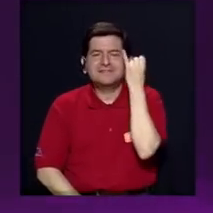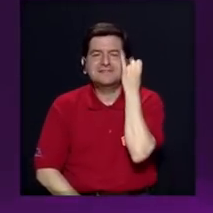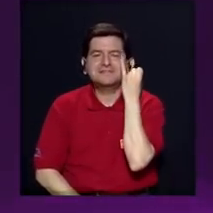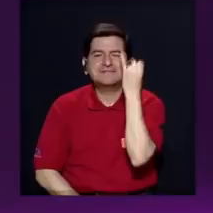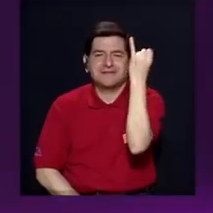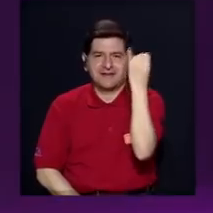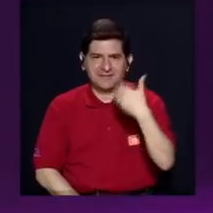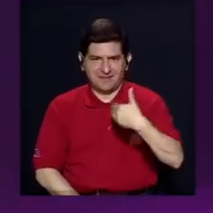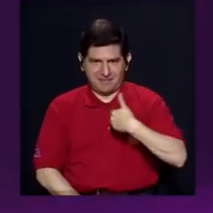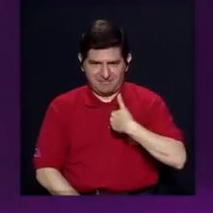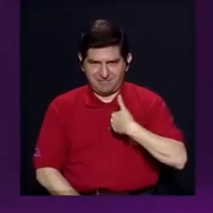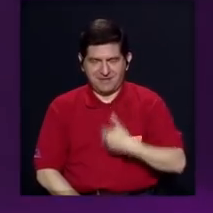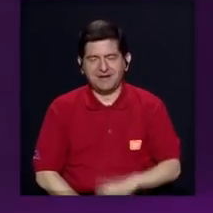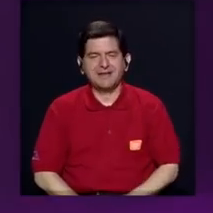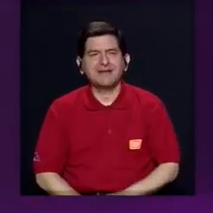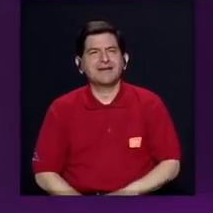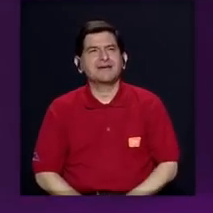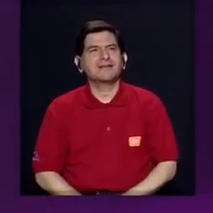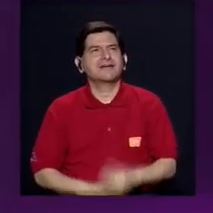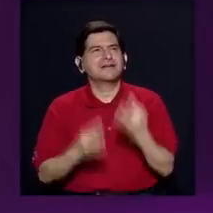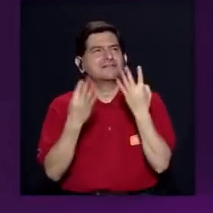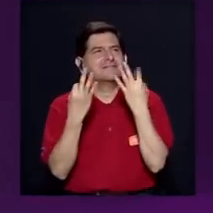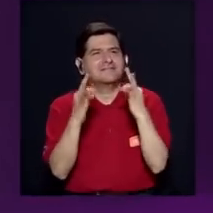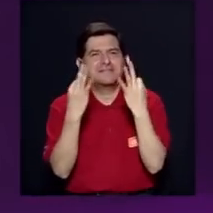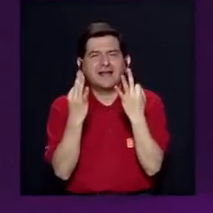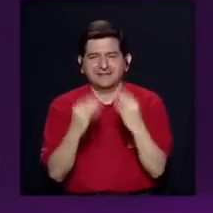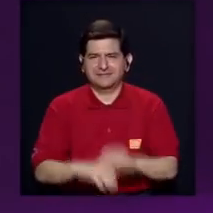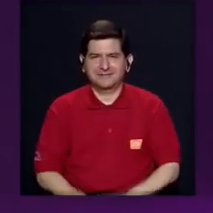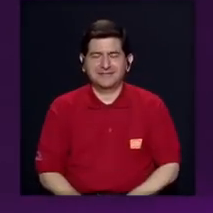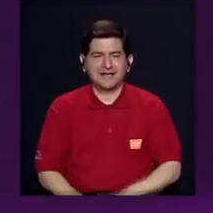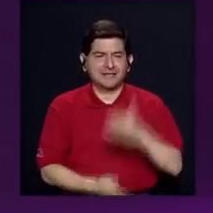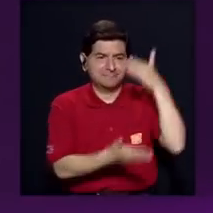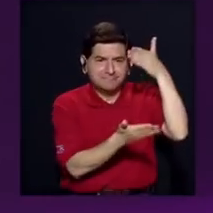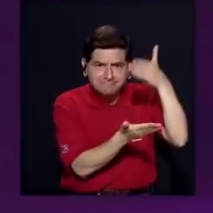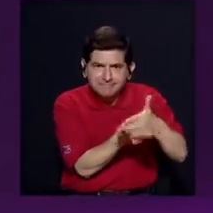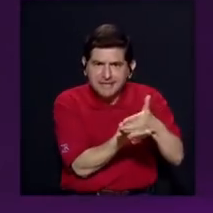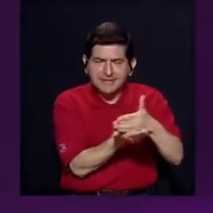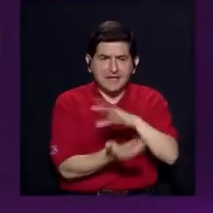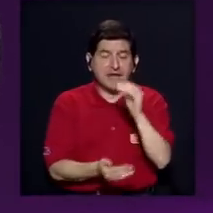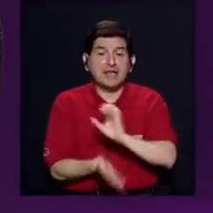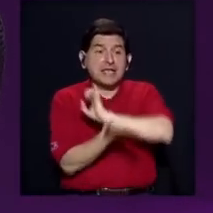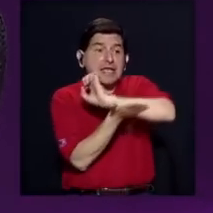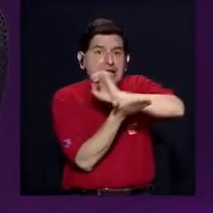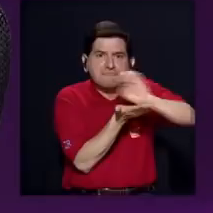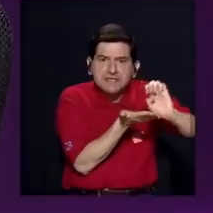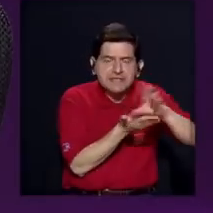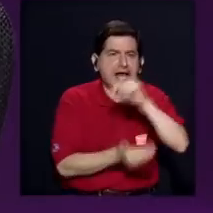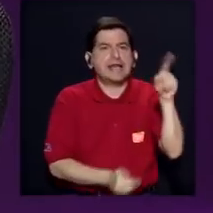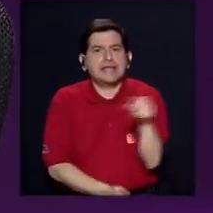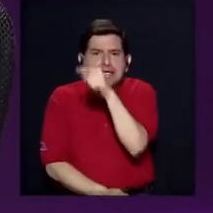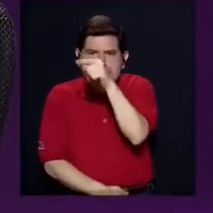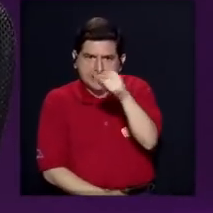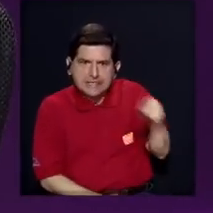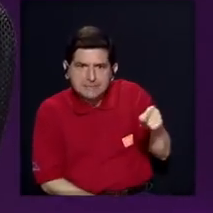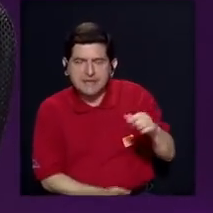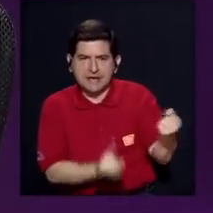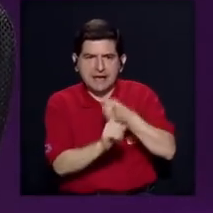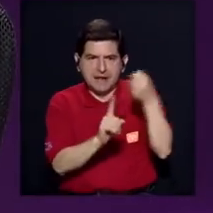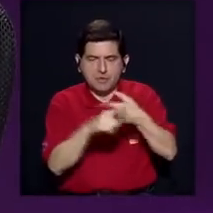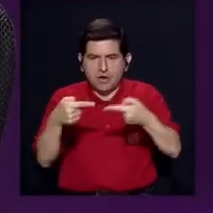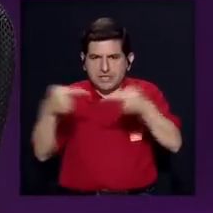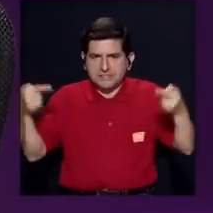que tiende a intentar detener y prevenir y erradicar la violencia